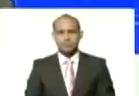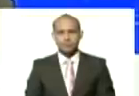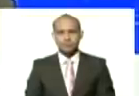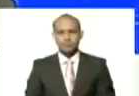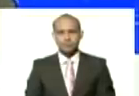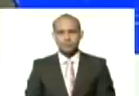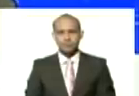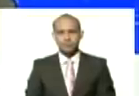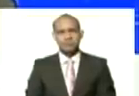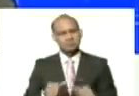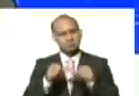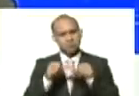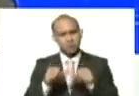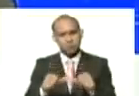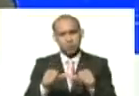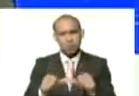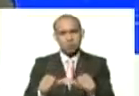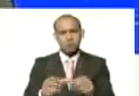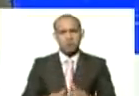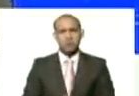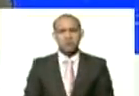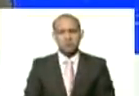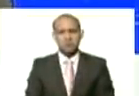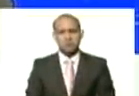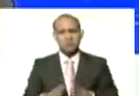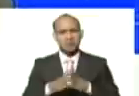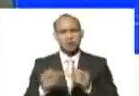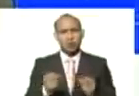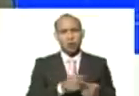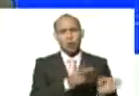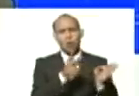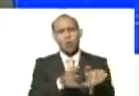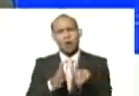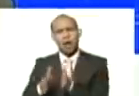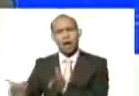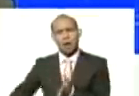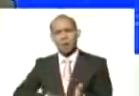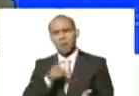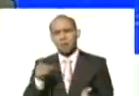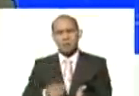Y mantuvieron todo el plan.